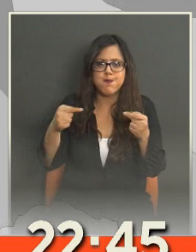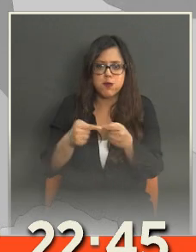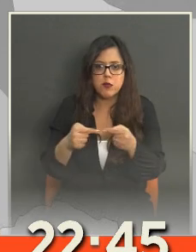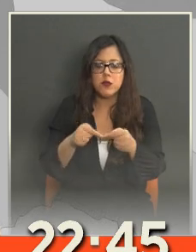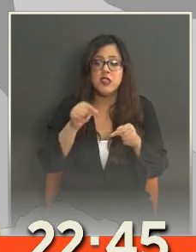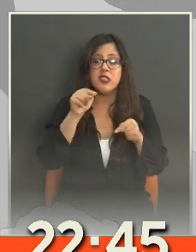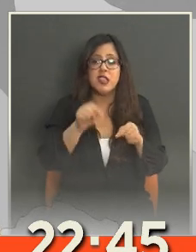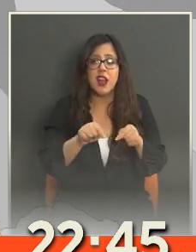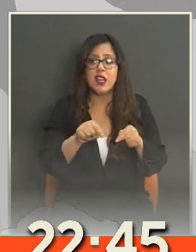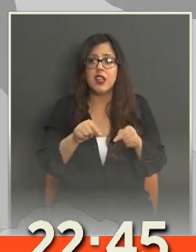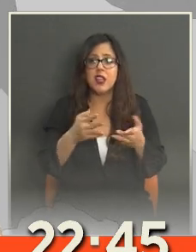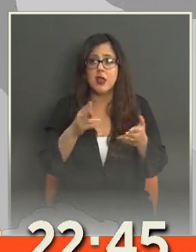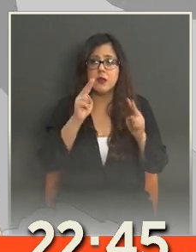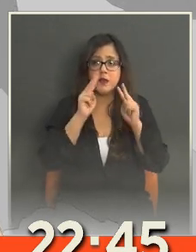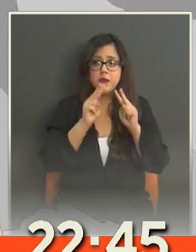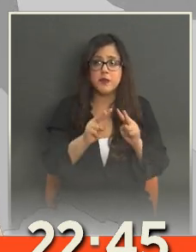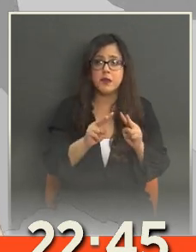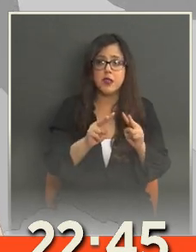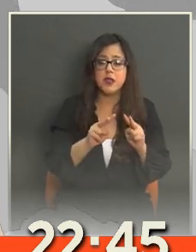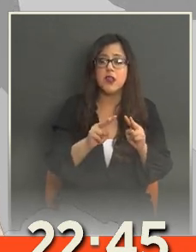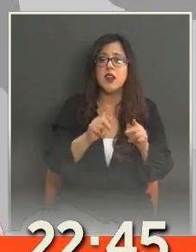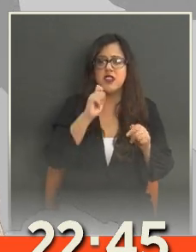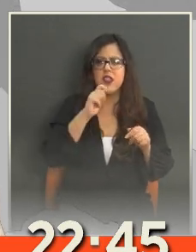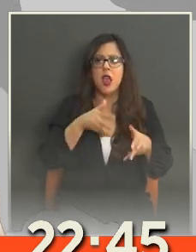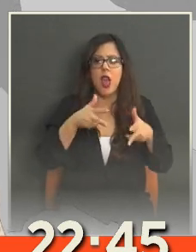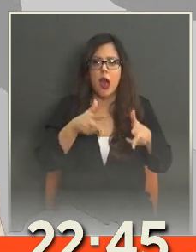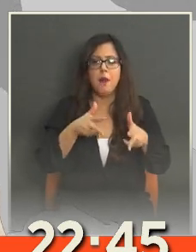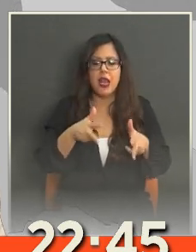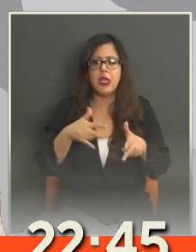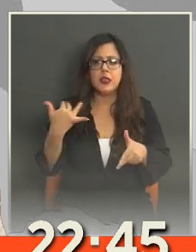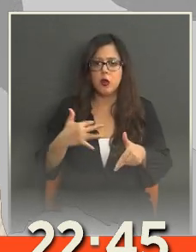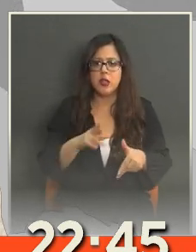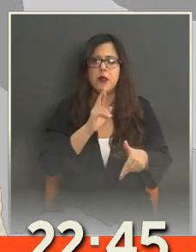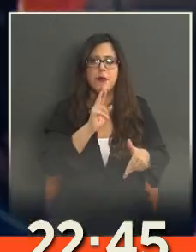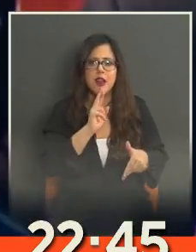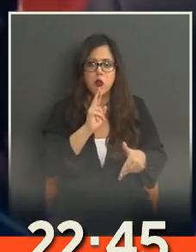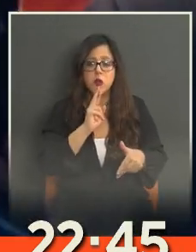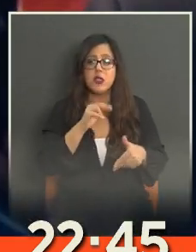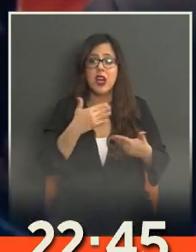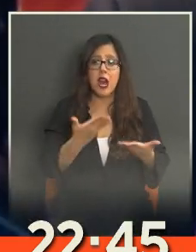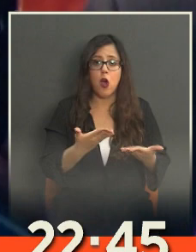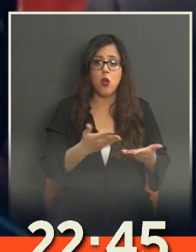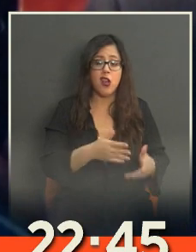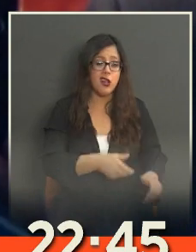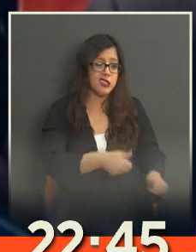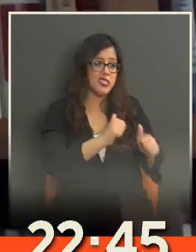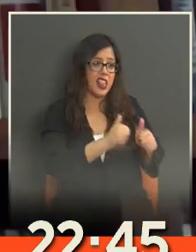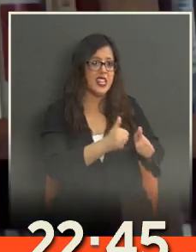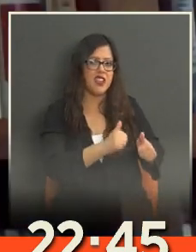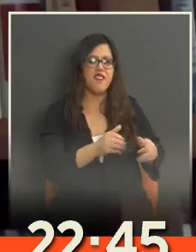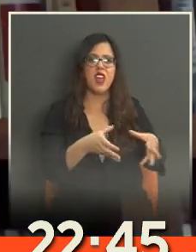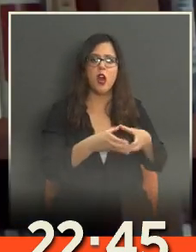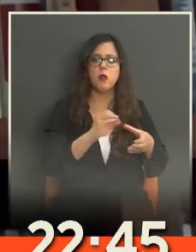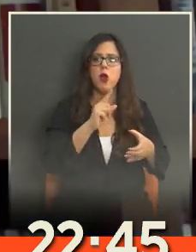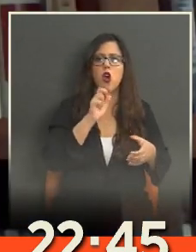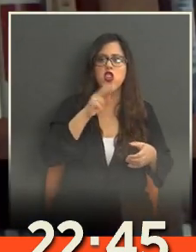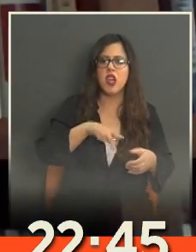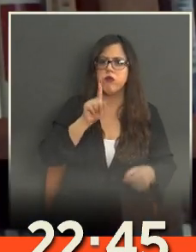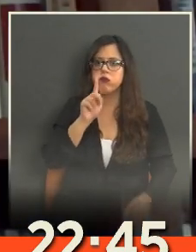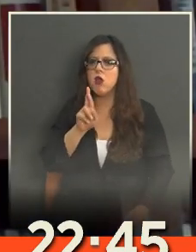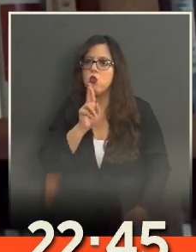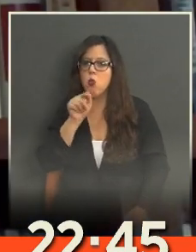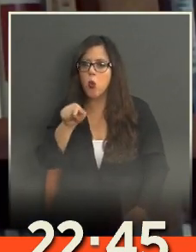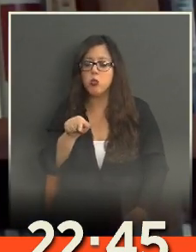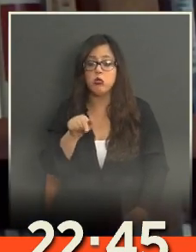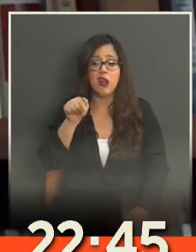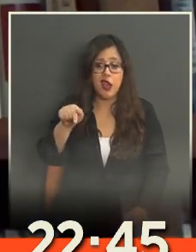atlántico norte representan una amenaza directa putin está desafiando a la otan demostrando su poderío pues se busca tener este este es